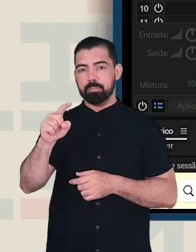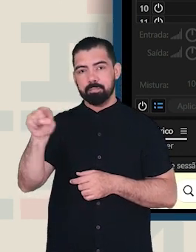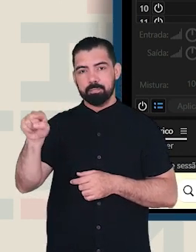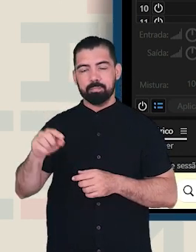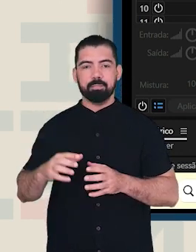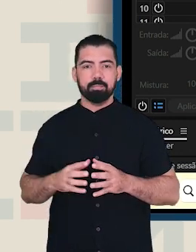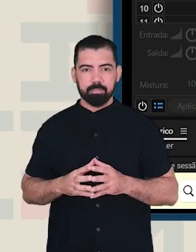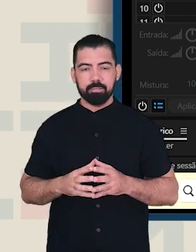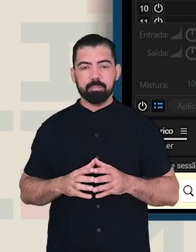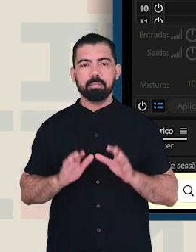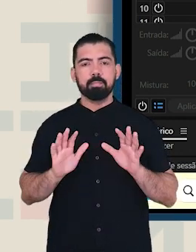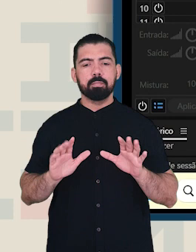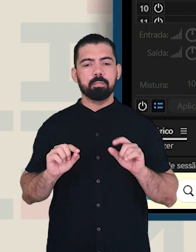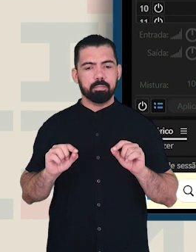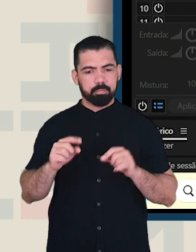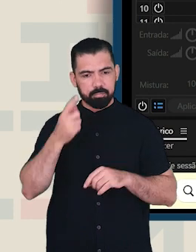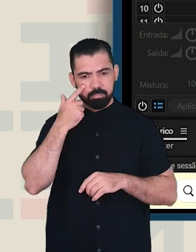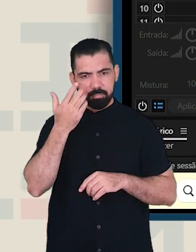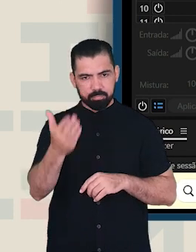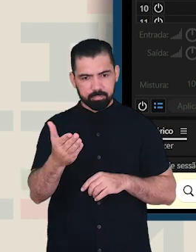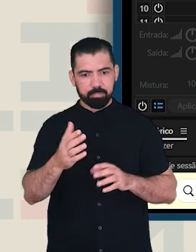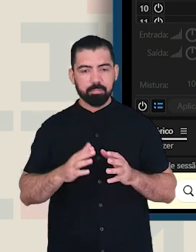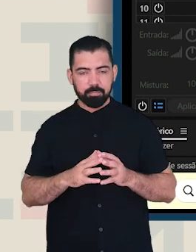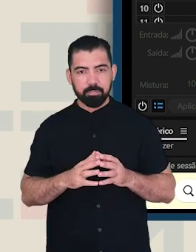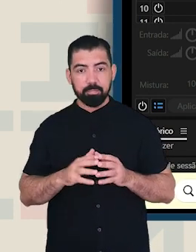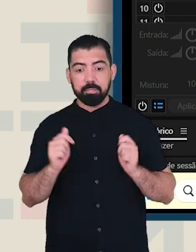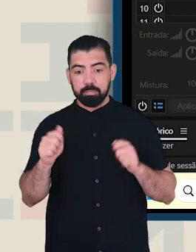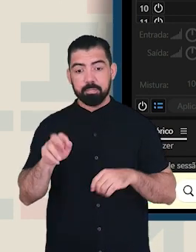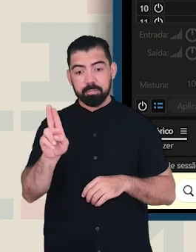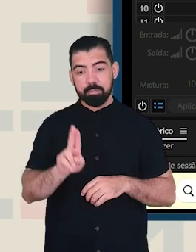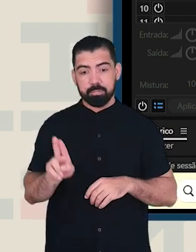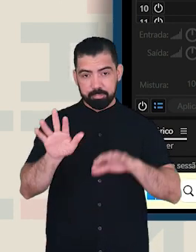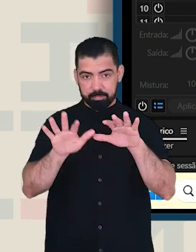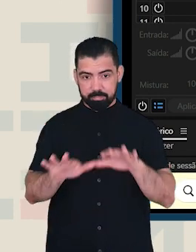Ahora, da para utilizar de ese jeito y da para utilizar